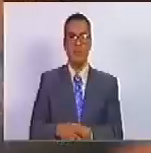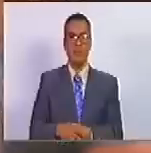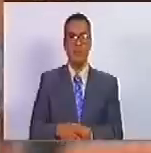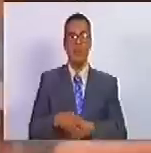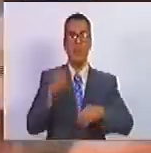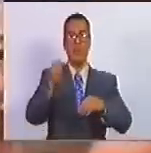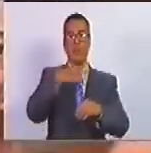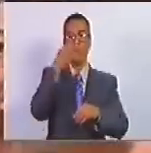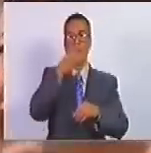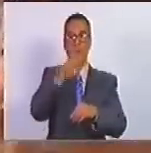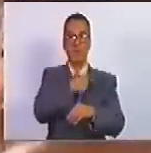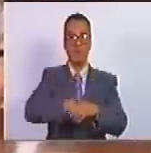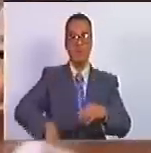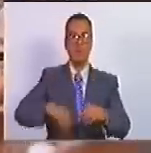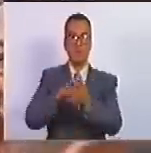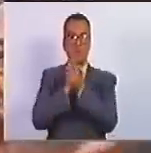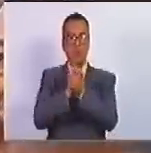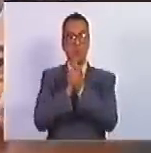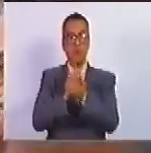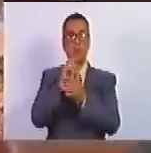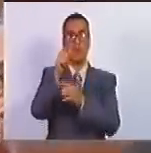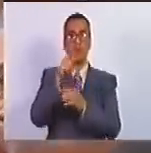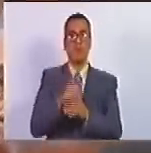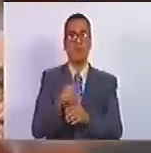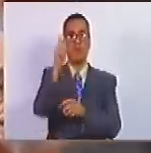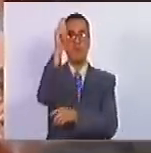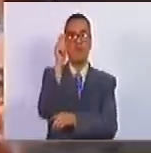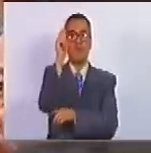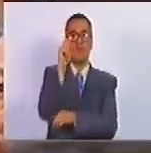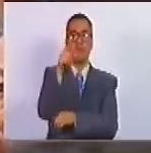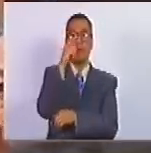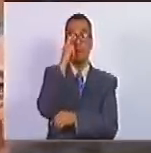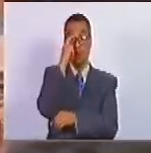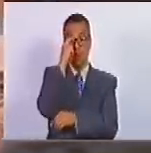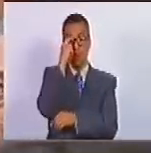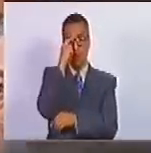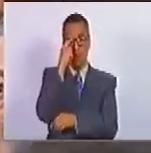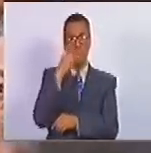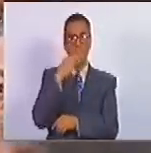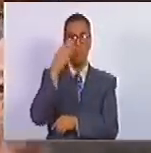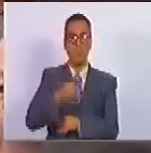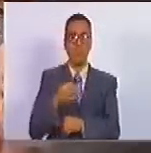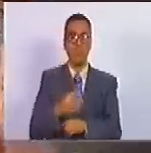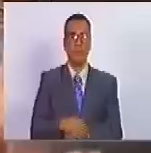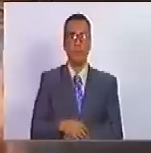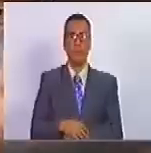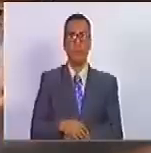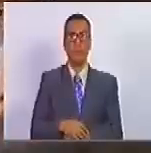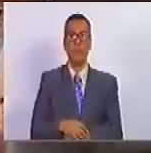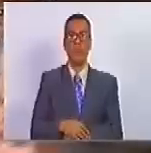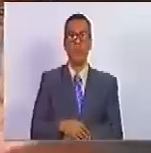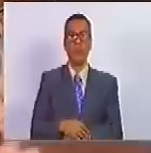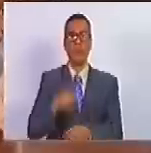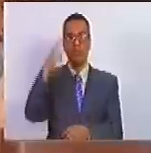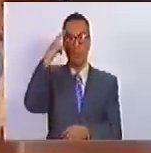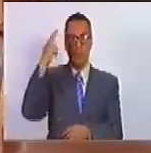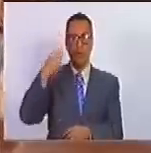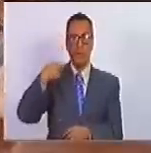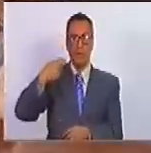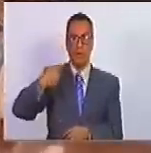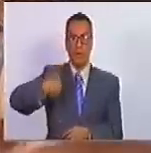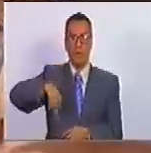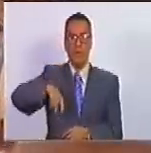Buenas tardes, presidente, compatriotas, diputados. Definitivamente, honrar a